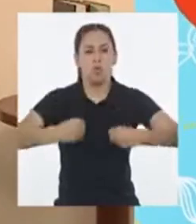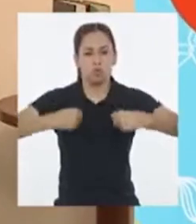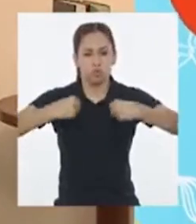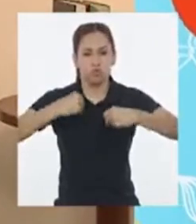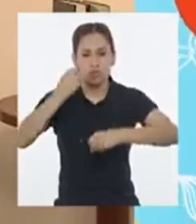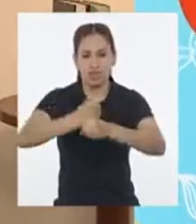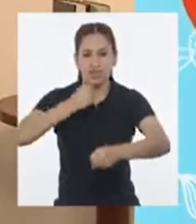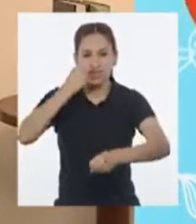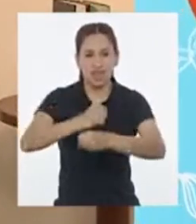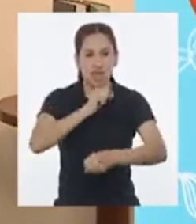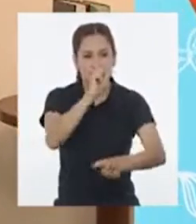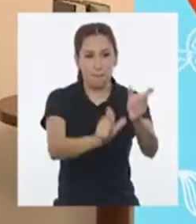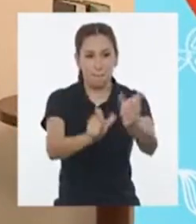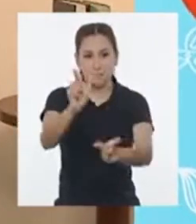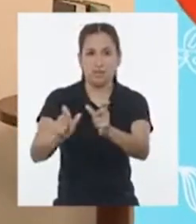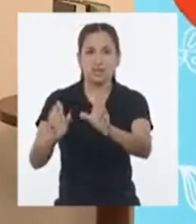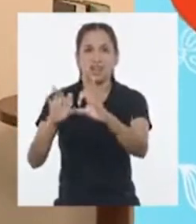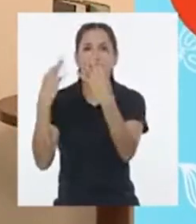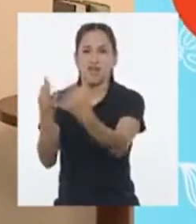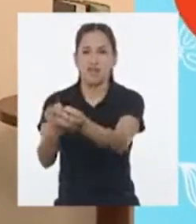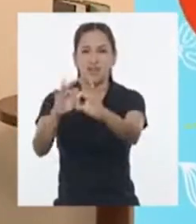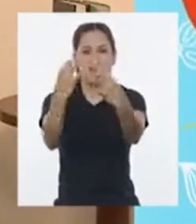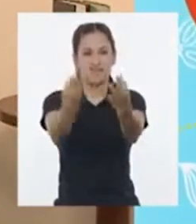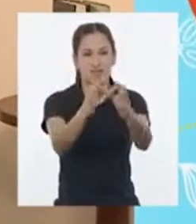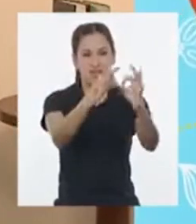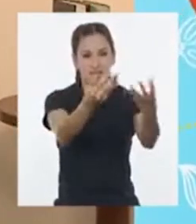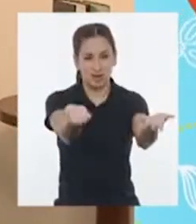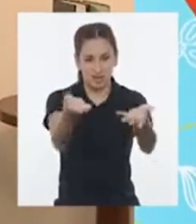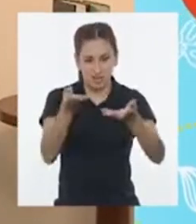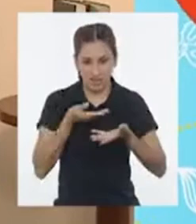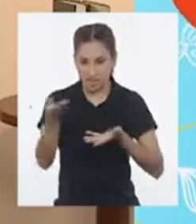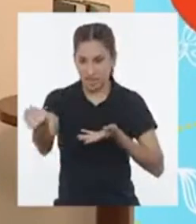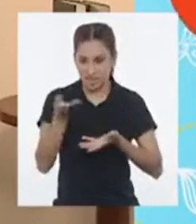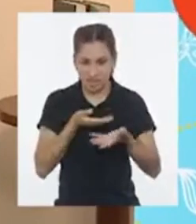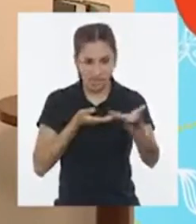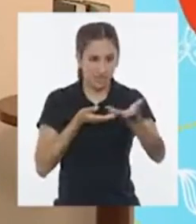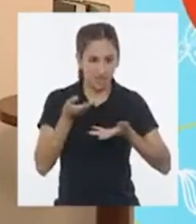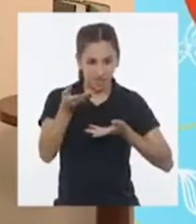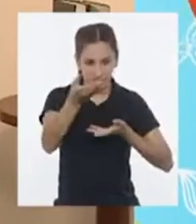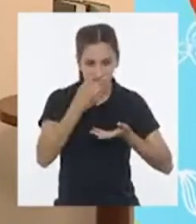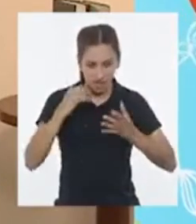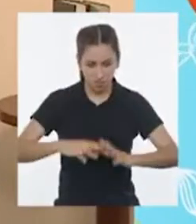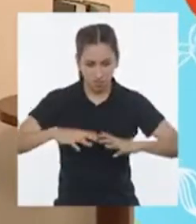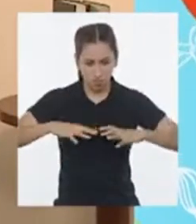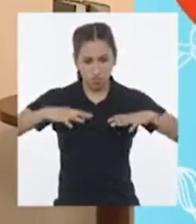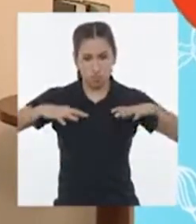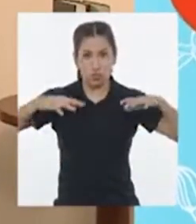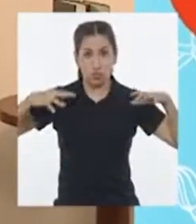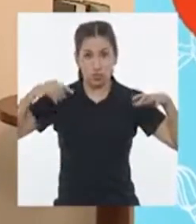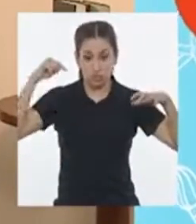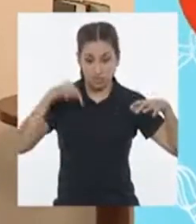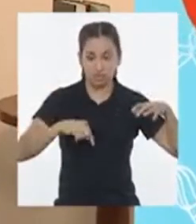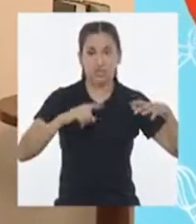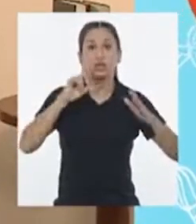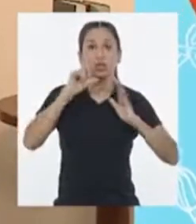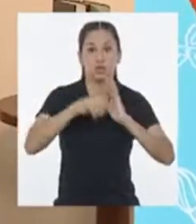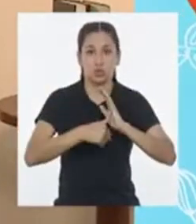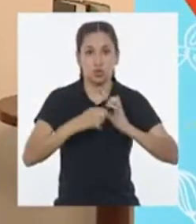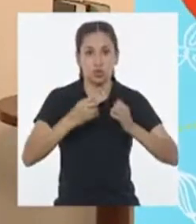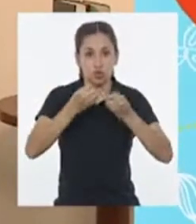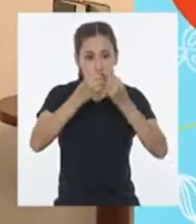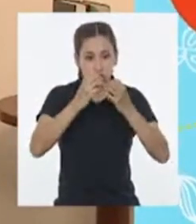la fuerza de trabajo de los ayllus. Entregaban estos bienes al estado inca y